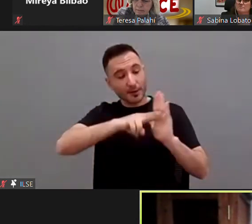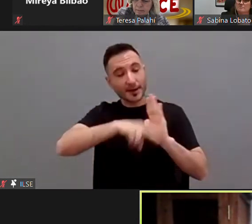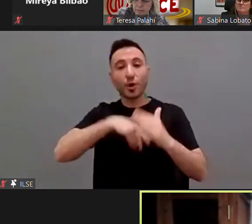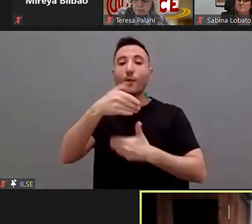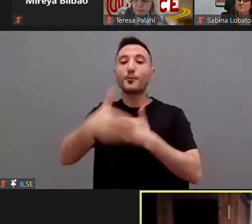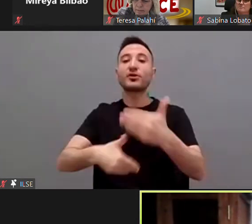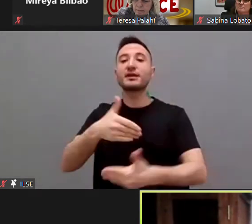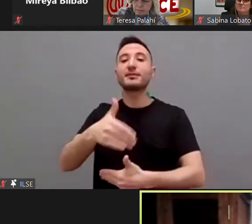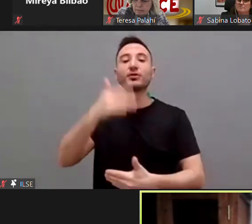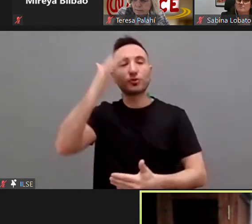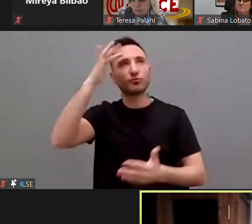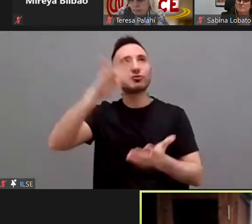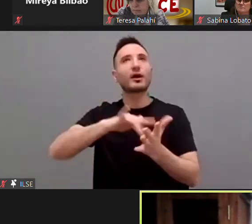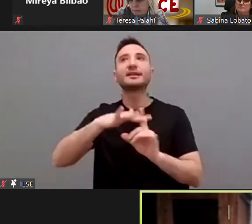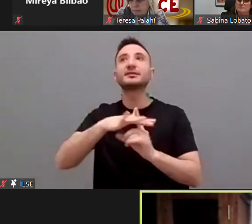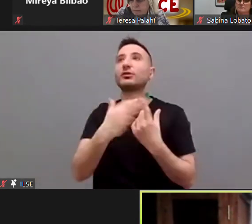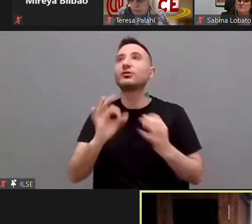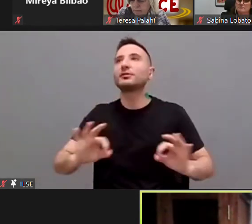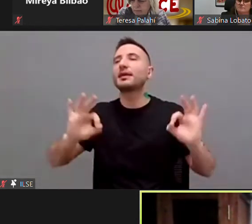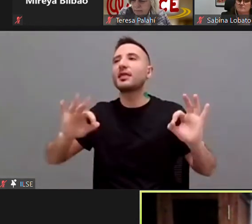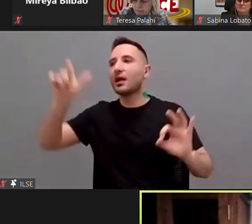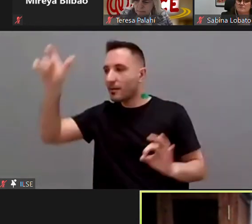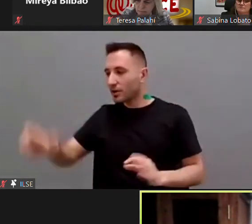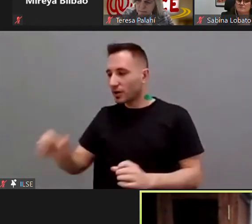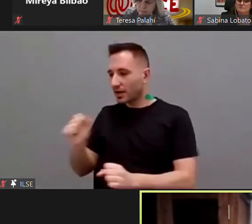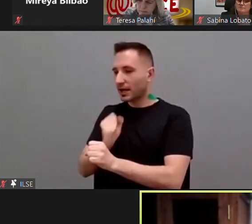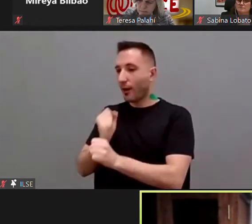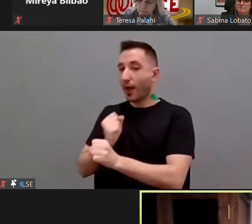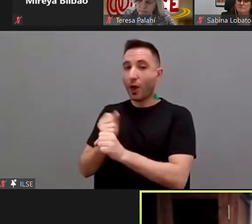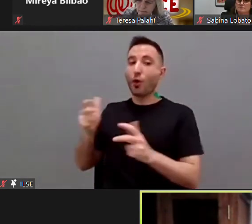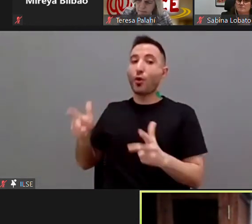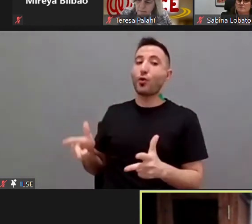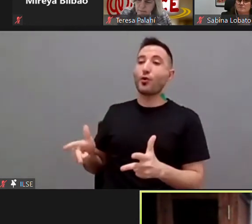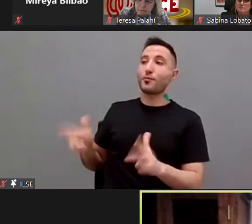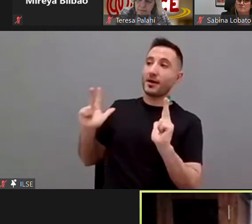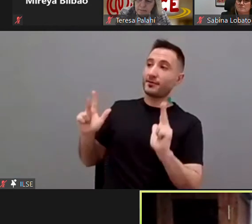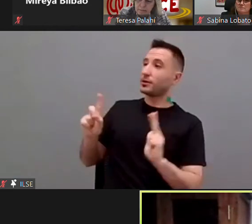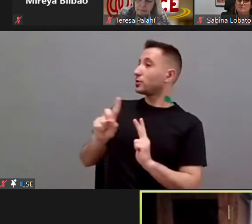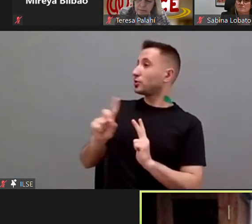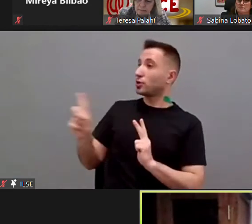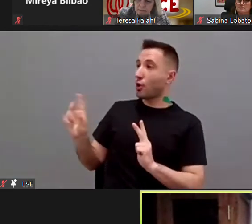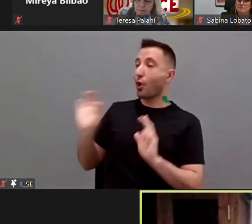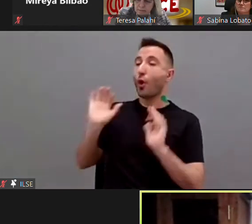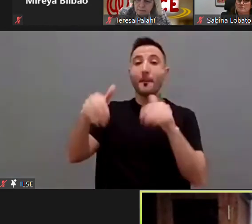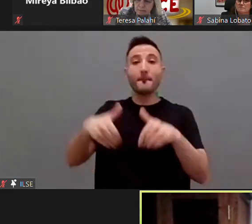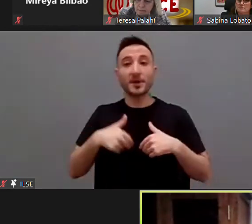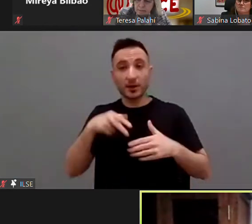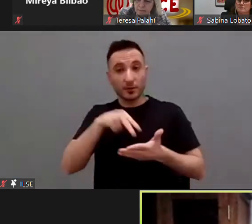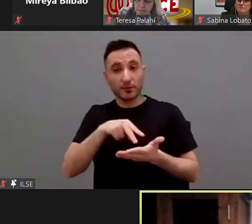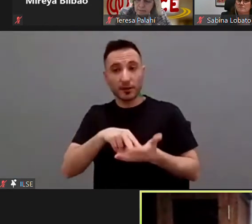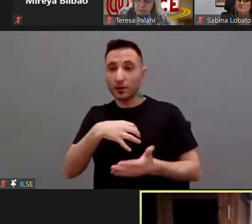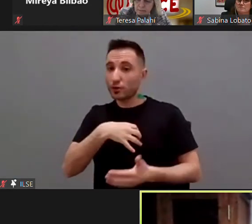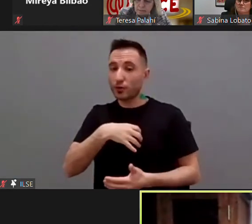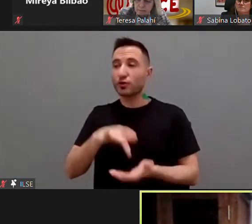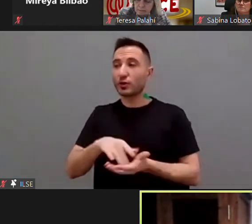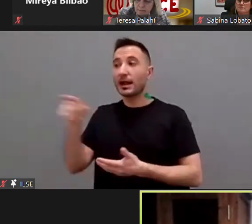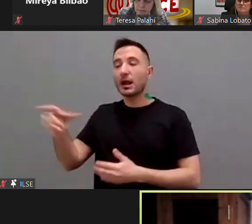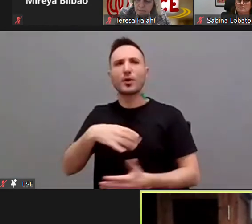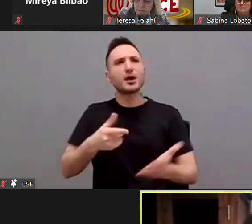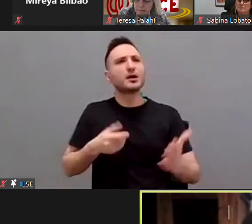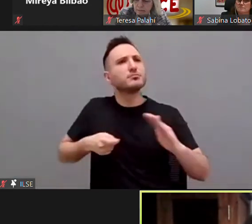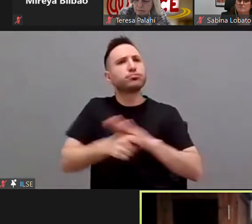en el caso que al trabajador no se le conceda o que no se le permita revertir, podrá impugnar en un plazo de 20 días,